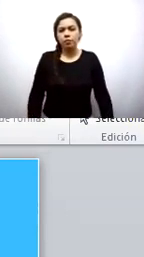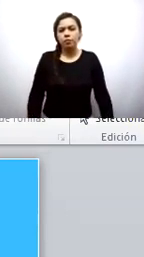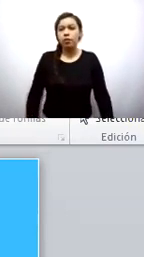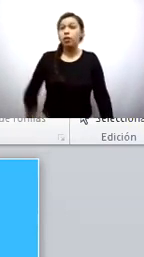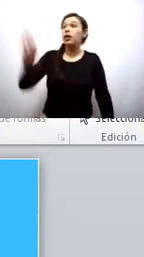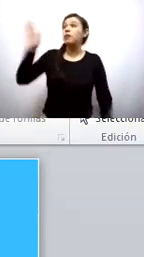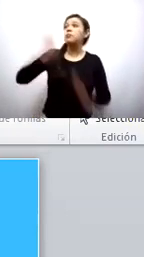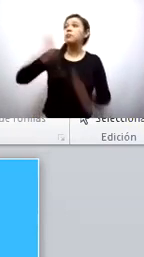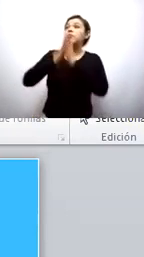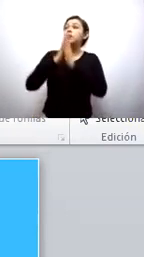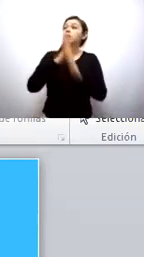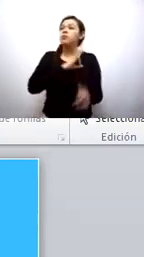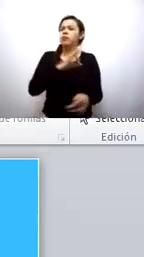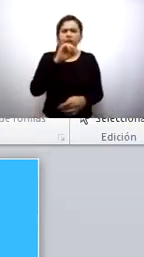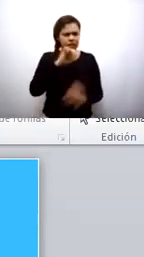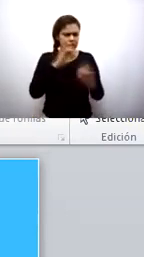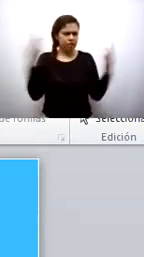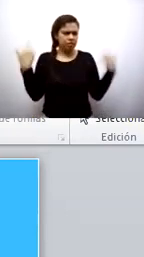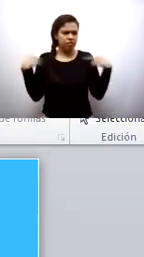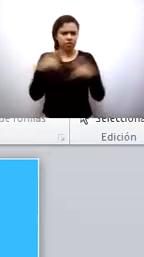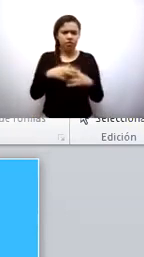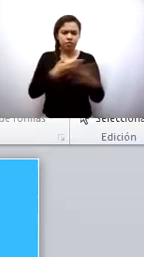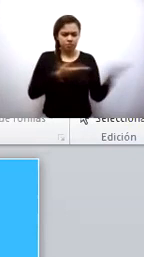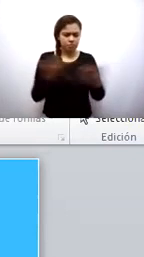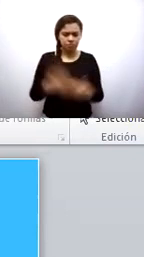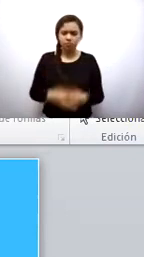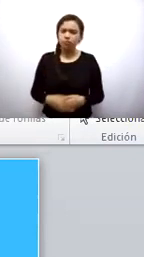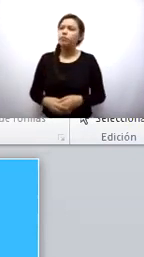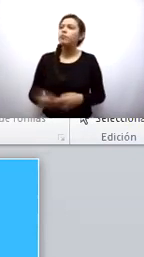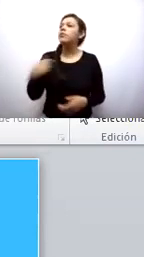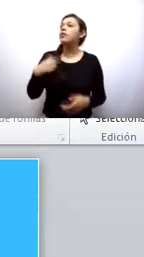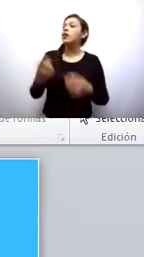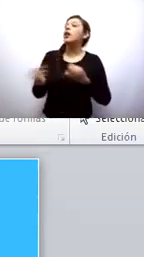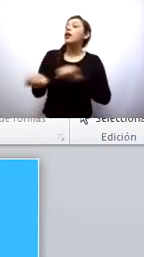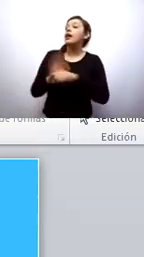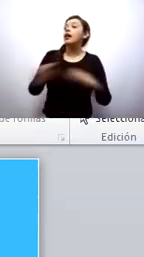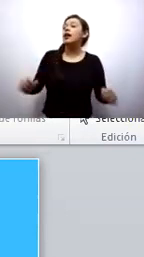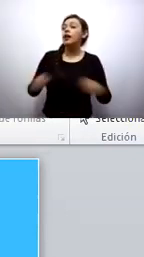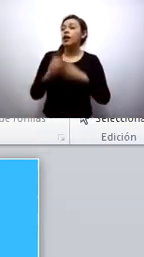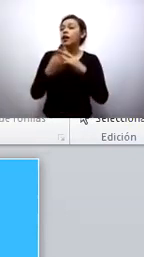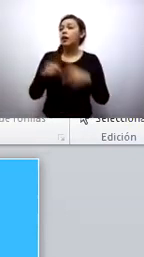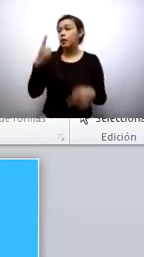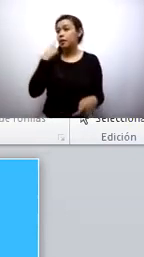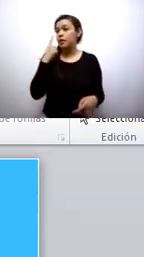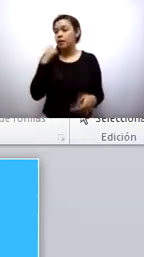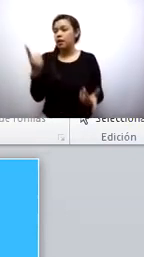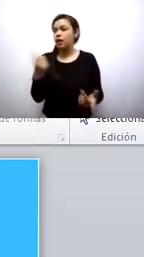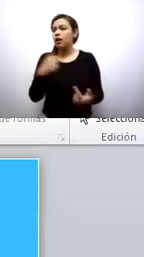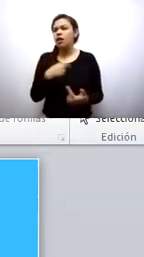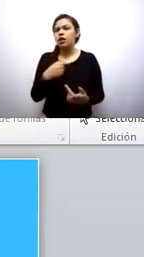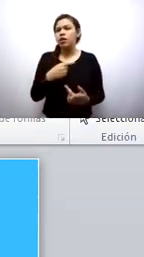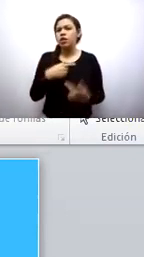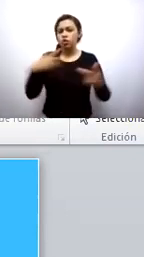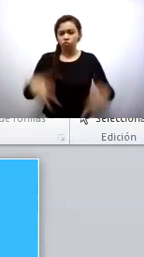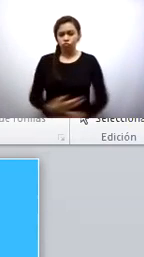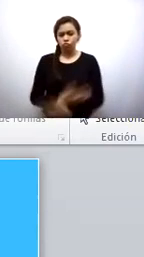participar? Claro, maestra, hágame el favor. Sí, mire, bueno, yo cuando empezamos la pandemia, pues fíjate que, por ejemplo, ni siquiera sabía yo hacer